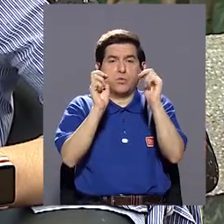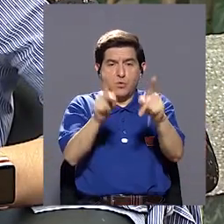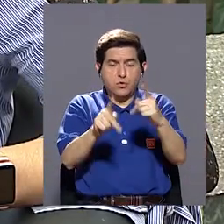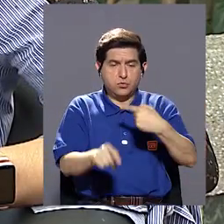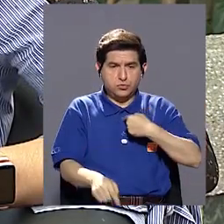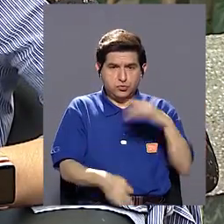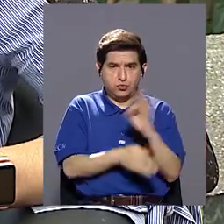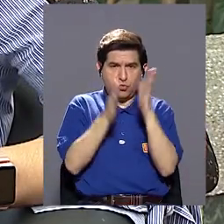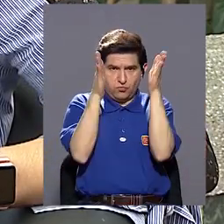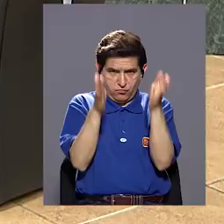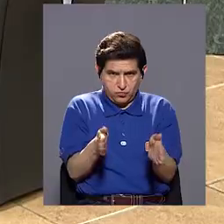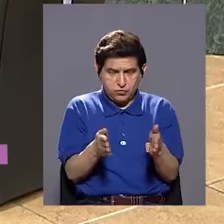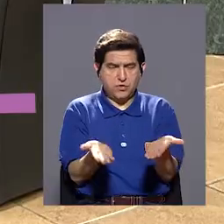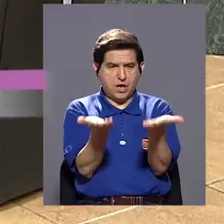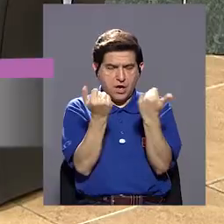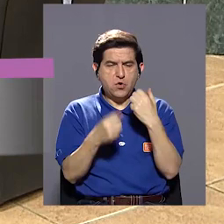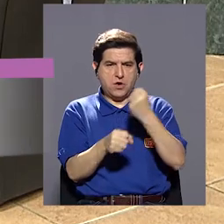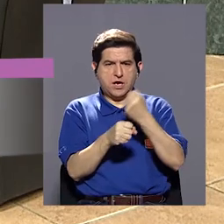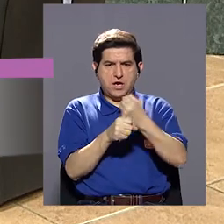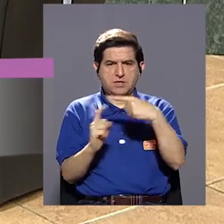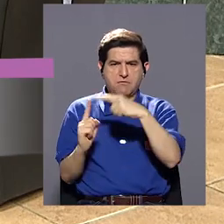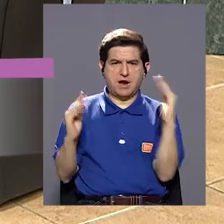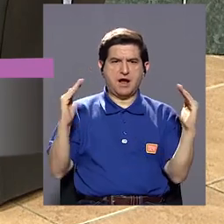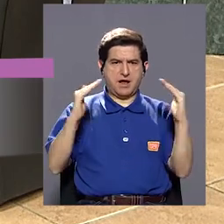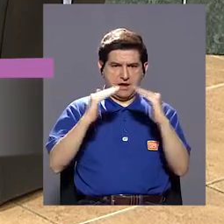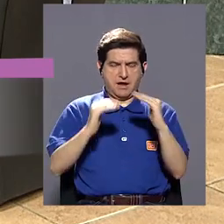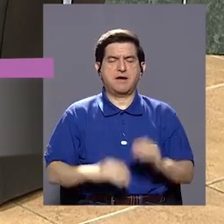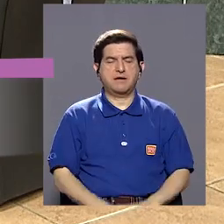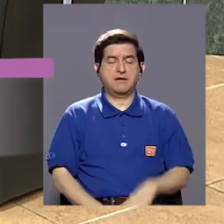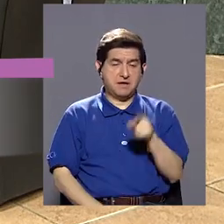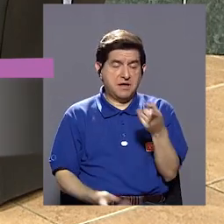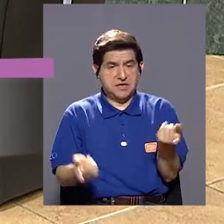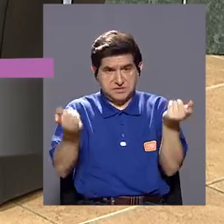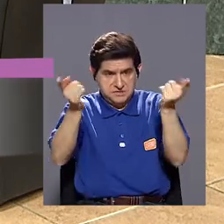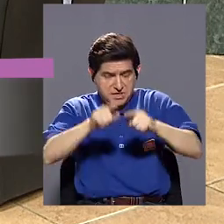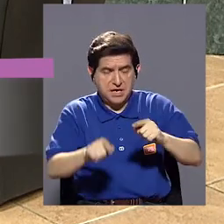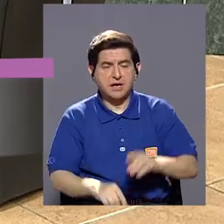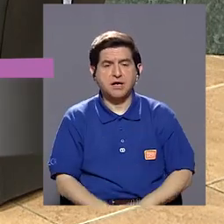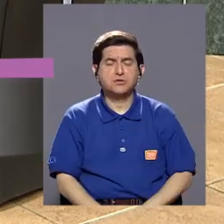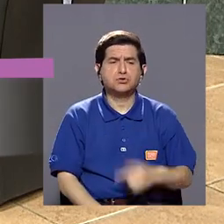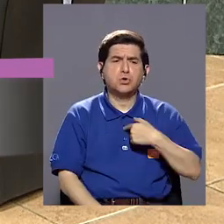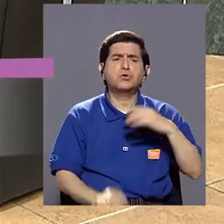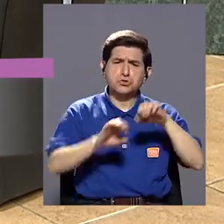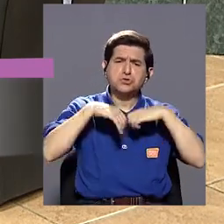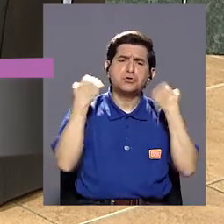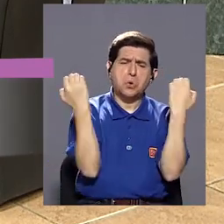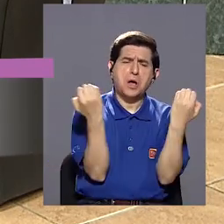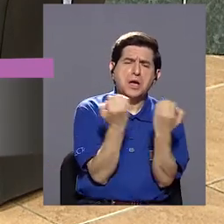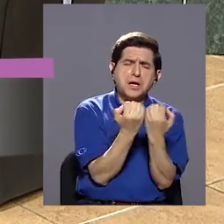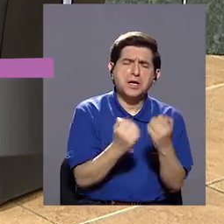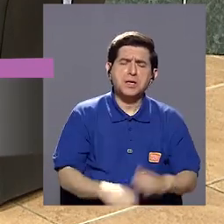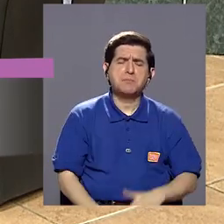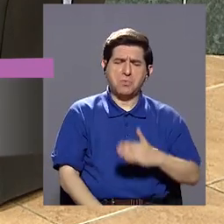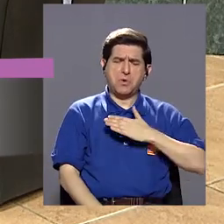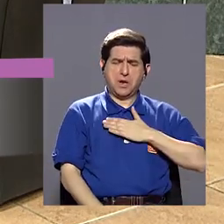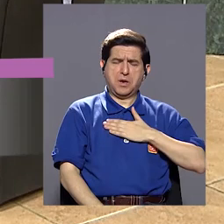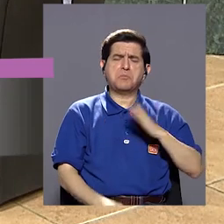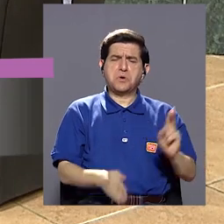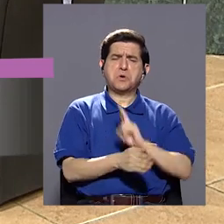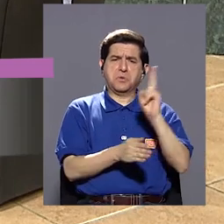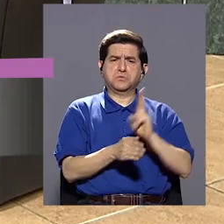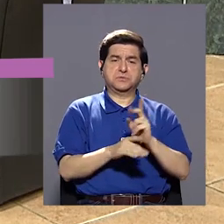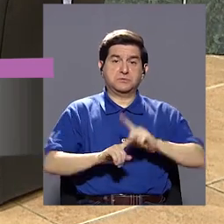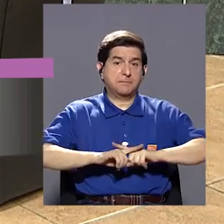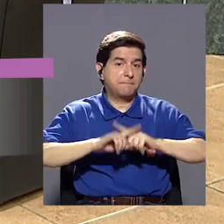posibilidad de que yo como funcionario que quiero hacer teletrabajo o que me dicen su puesto es teletrabajable, yo diga, no, yo tengo equipo, podemos utilizar mi equipo, pero tiene que